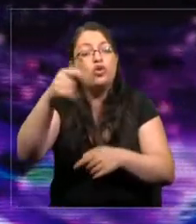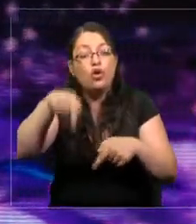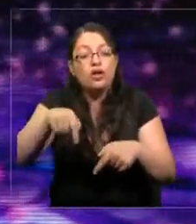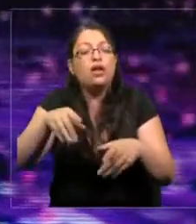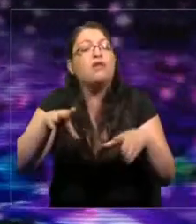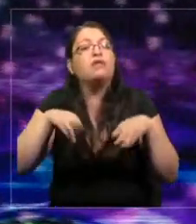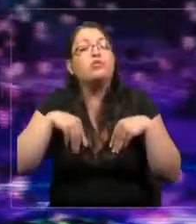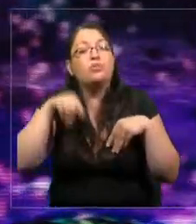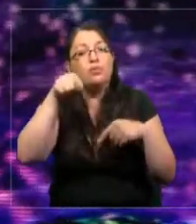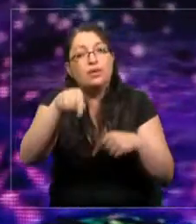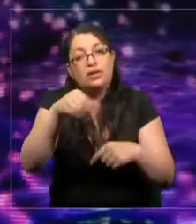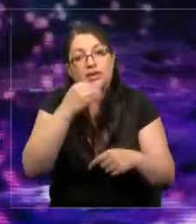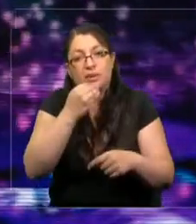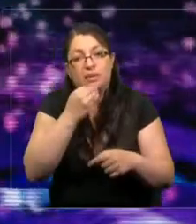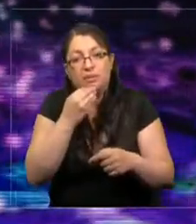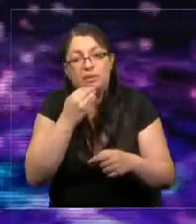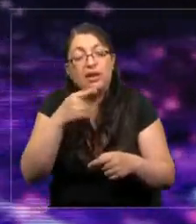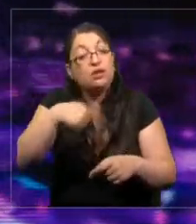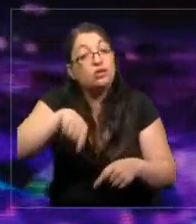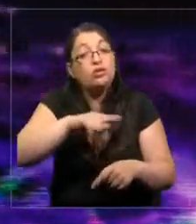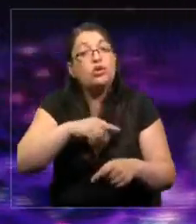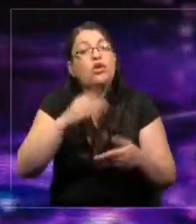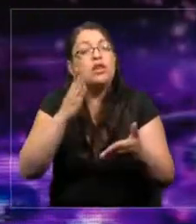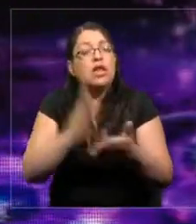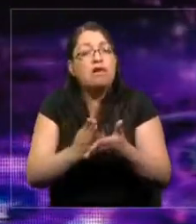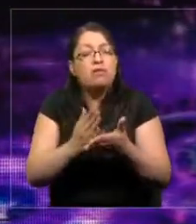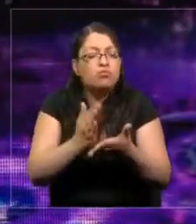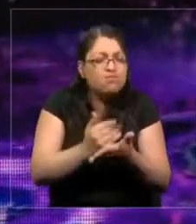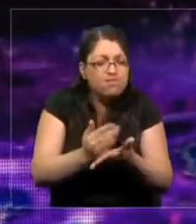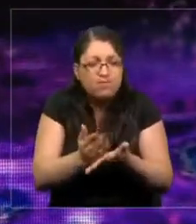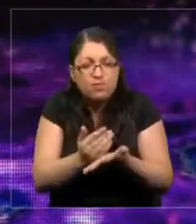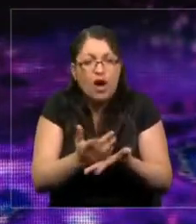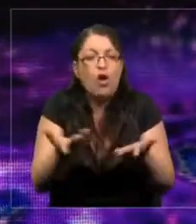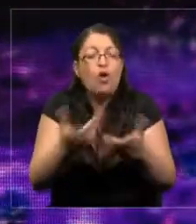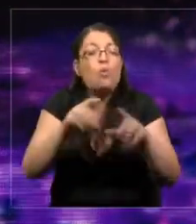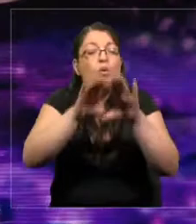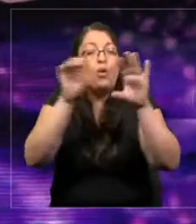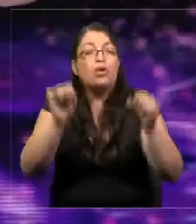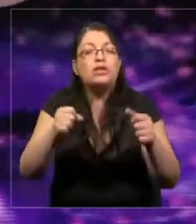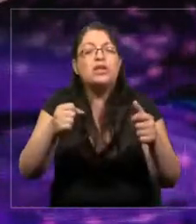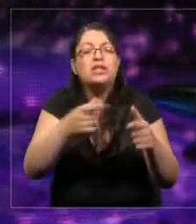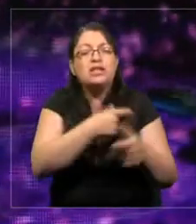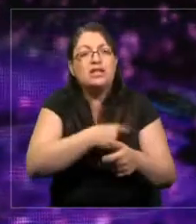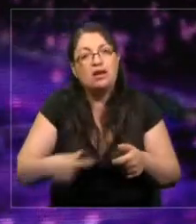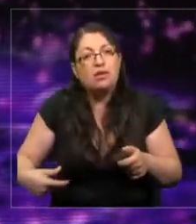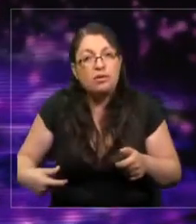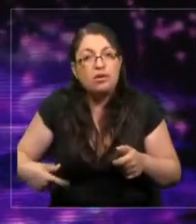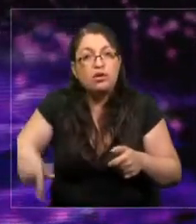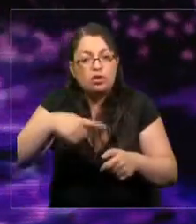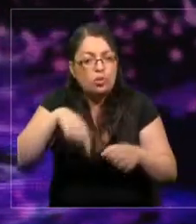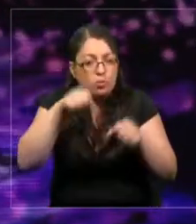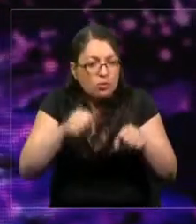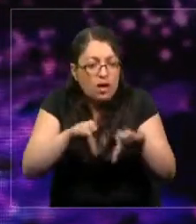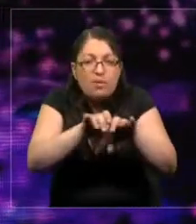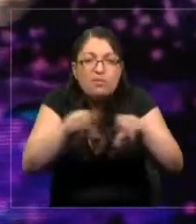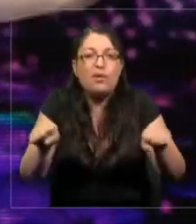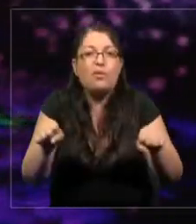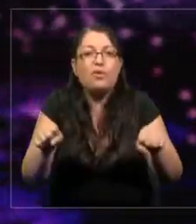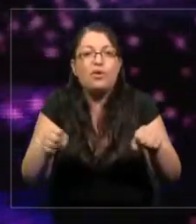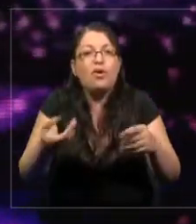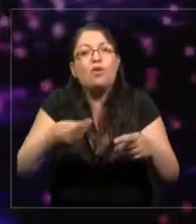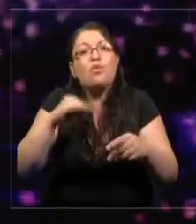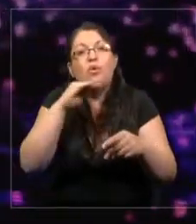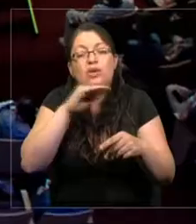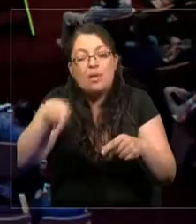día de aquello y tenemos que articular el sistema de gobernanza en las cuales podamos nosotros ponernos de acuerdo como utilizamos